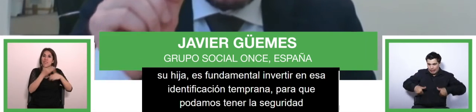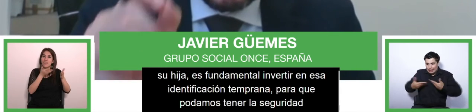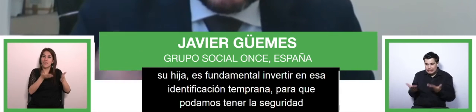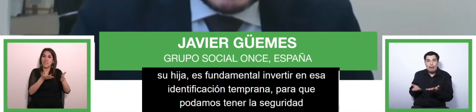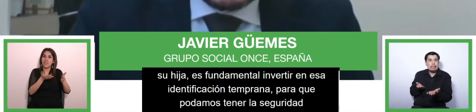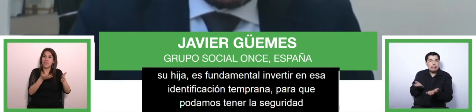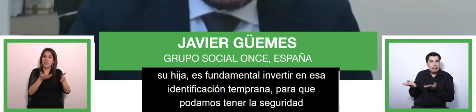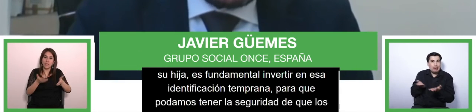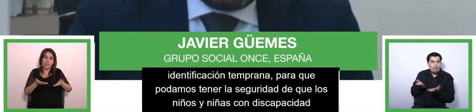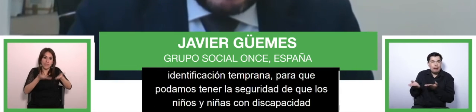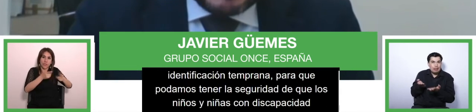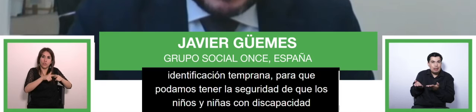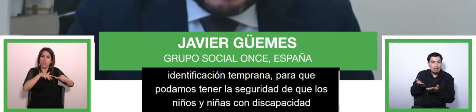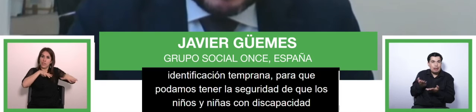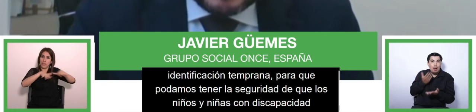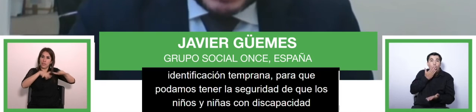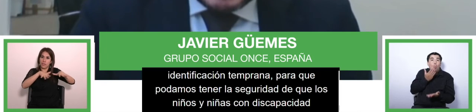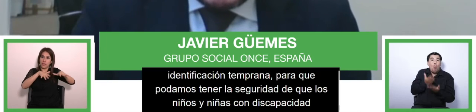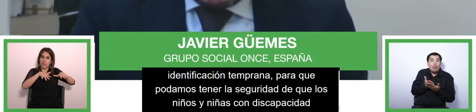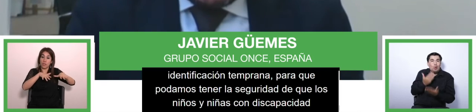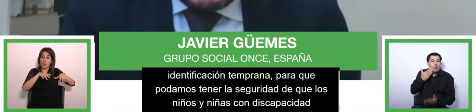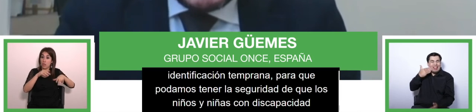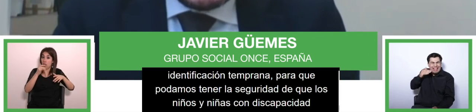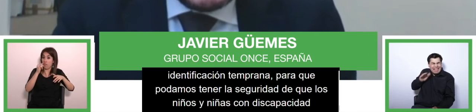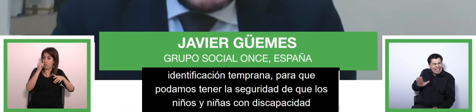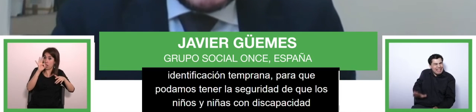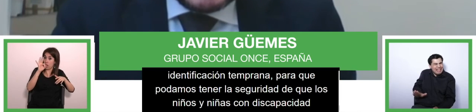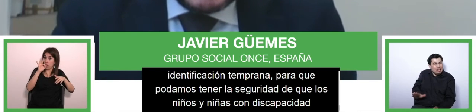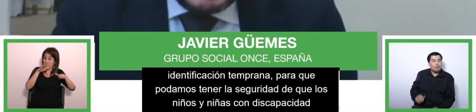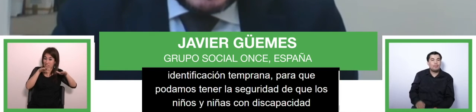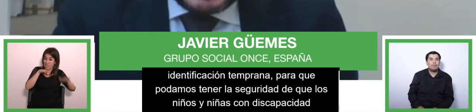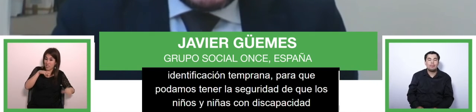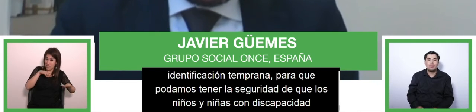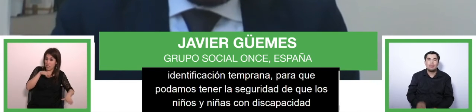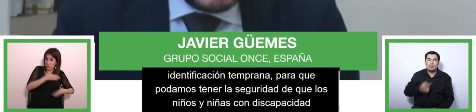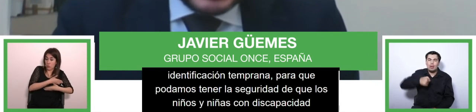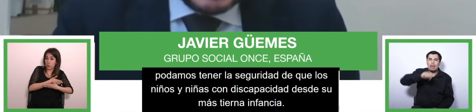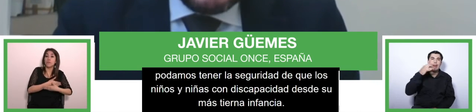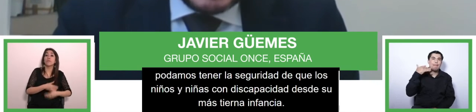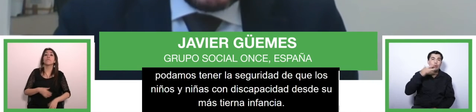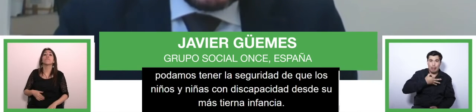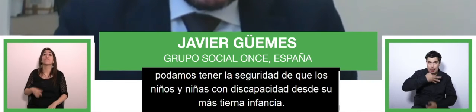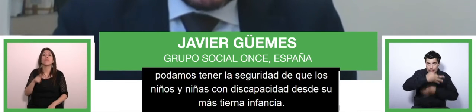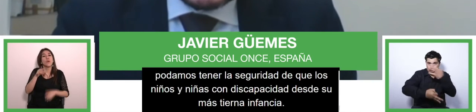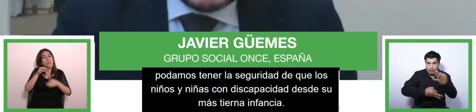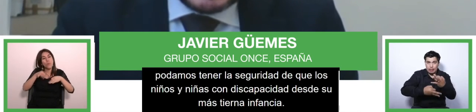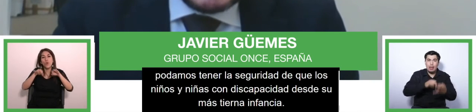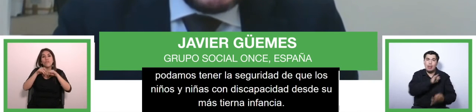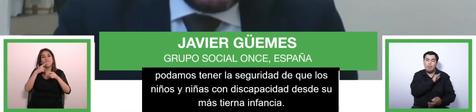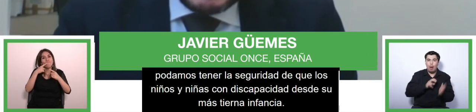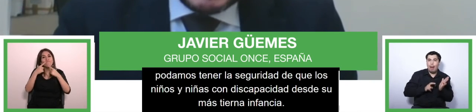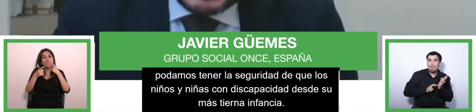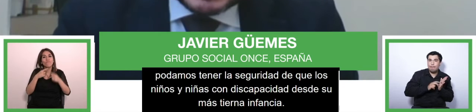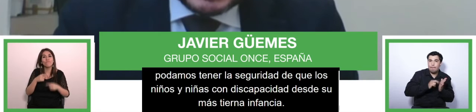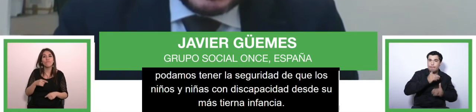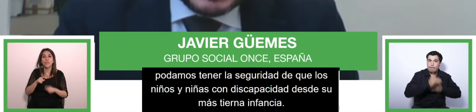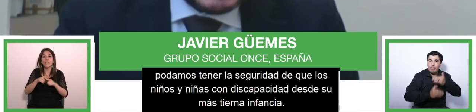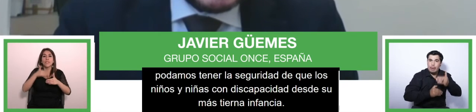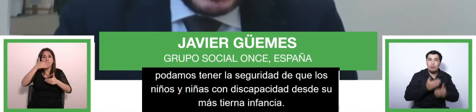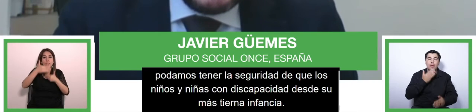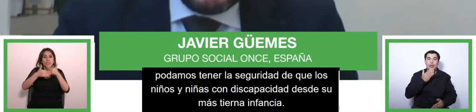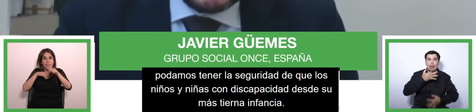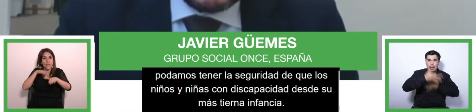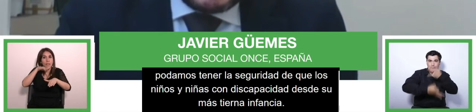desde su más tierna infancia. Hay que señalar que en los siguientes pasos se requieren también medidas